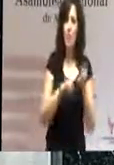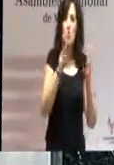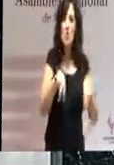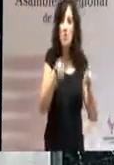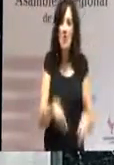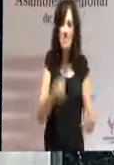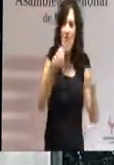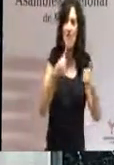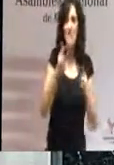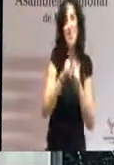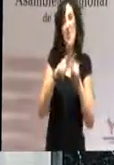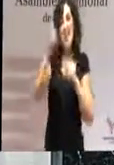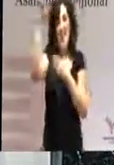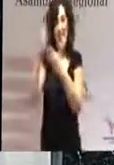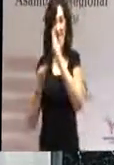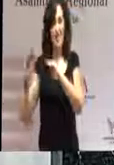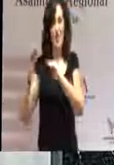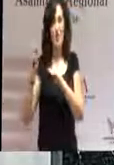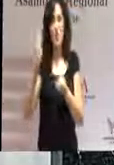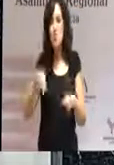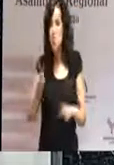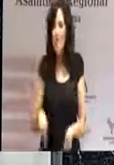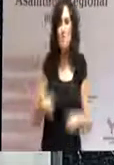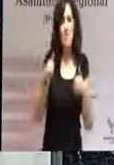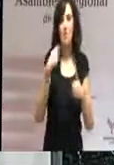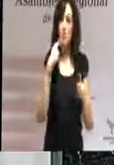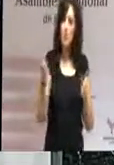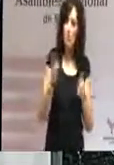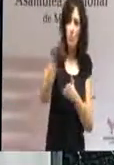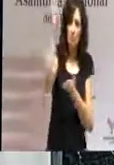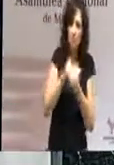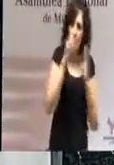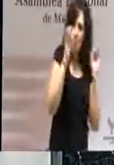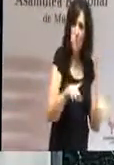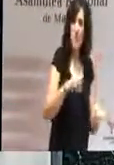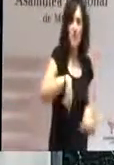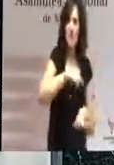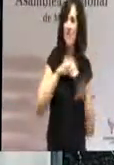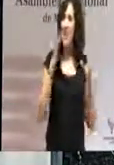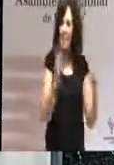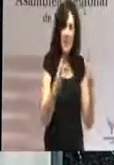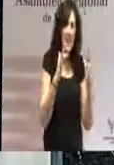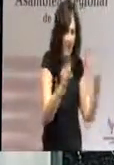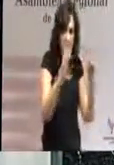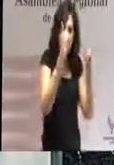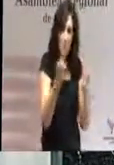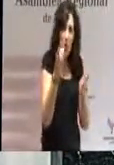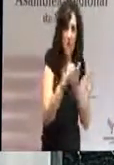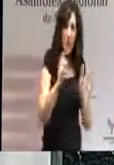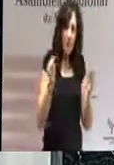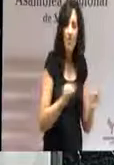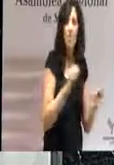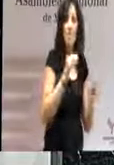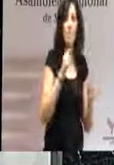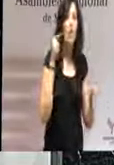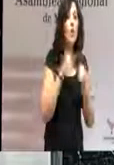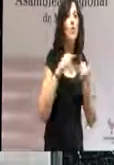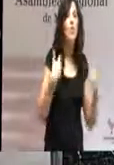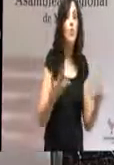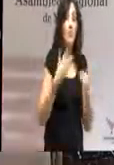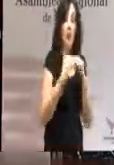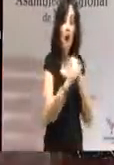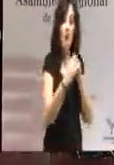murciano, ese en jamás de los jamases que tenemos que conseguir para que vuelvan a estar las aguas limpias en vez